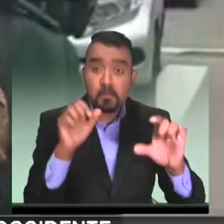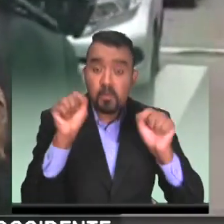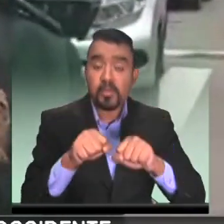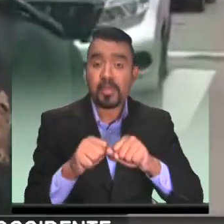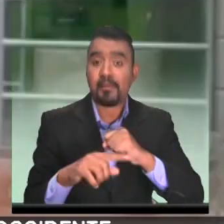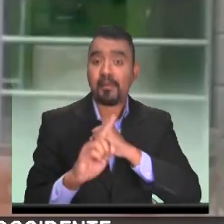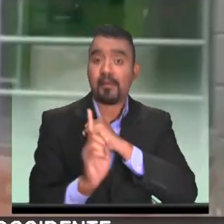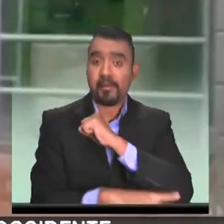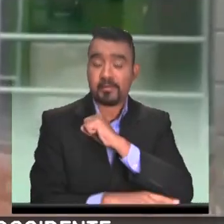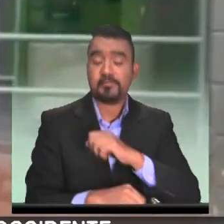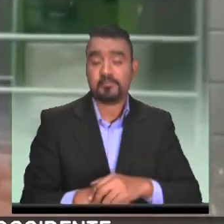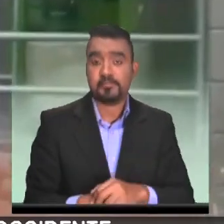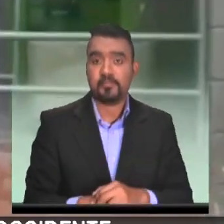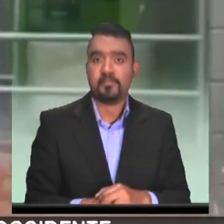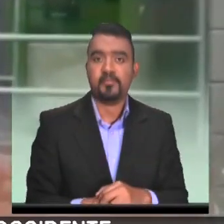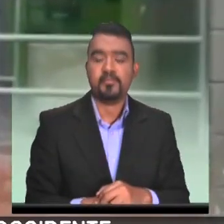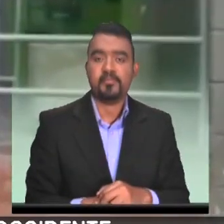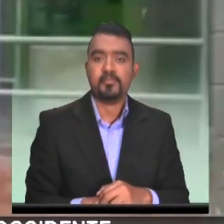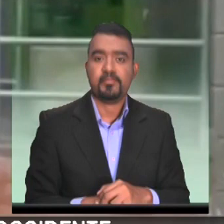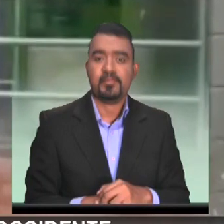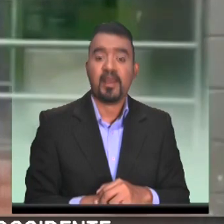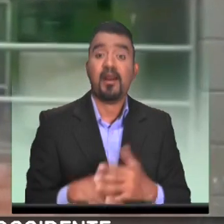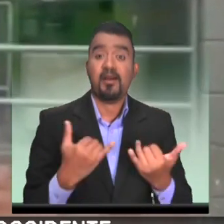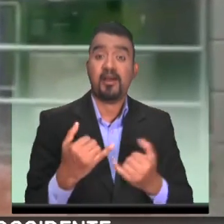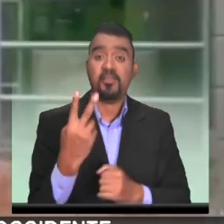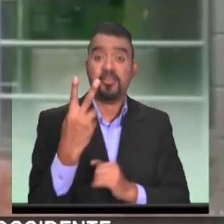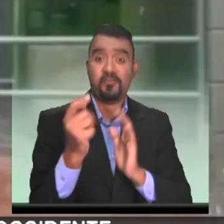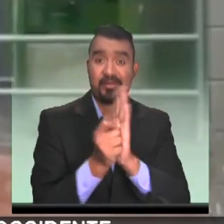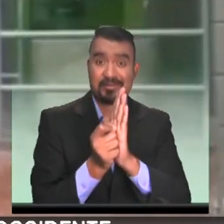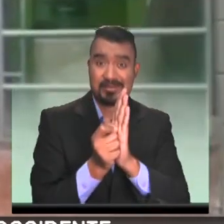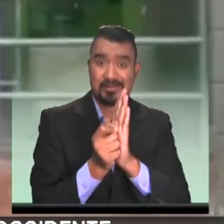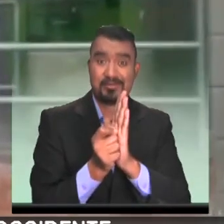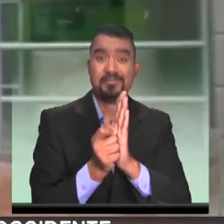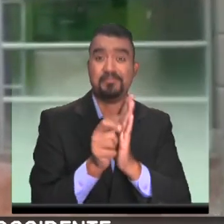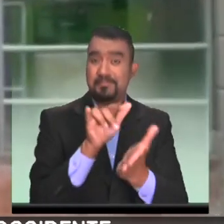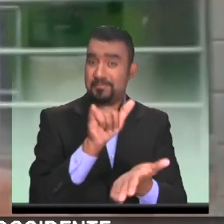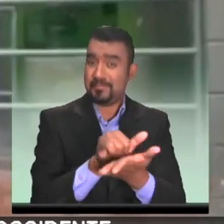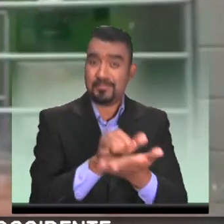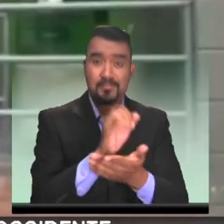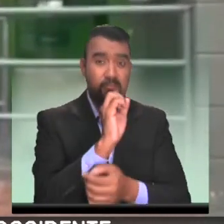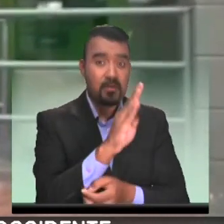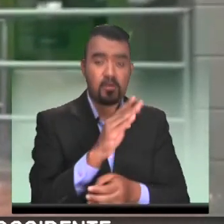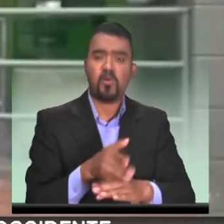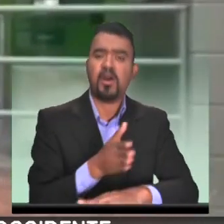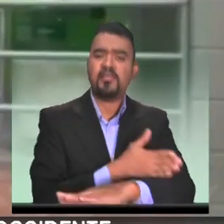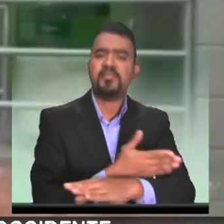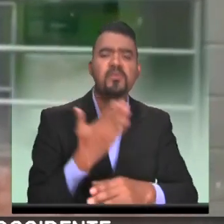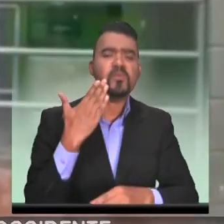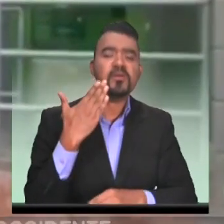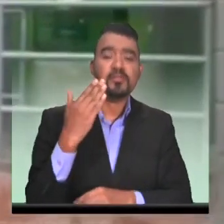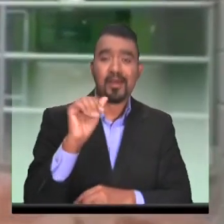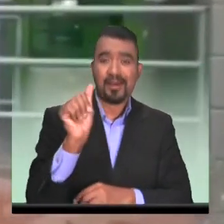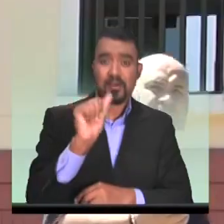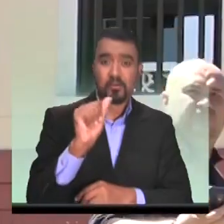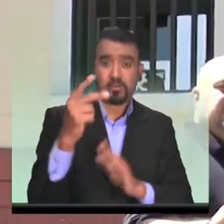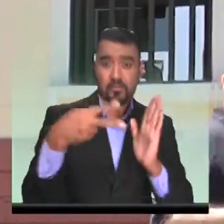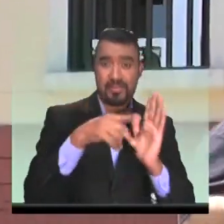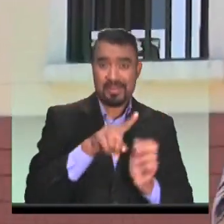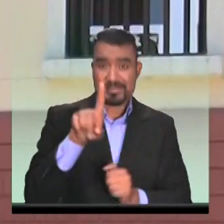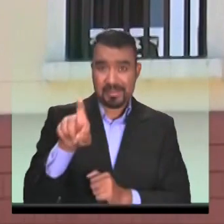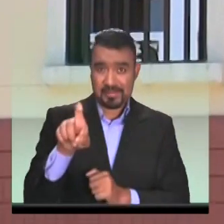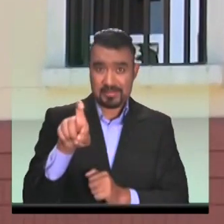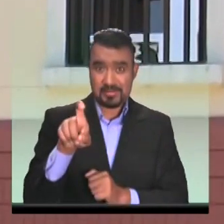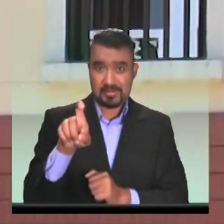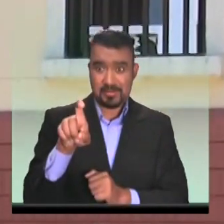en el Banco Agrario. Con este se suma el segundo robo a esta entidad bancaria. El primero se presentó el pasado 2 de agosto del 2016 en la